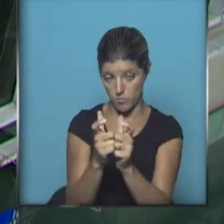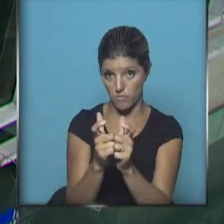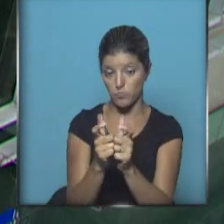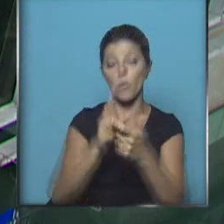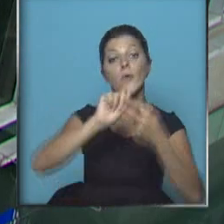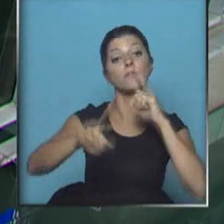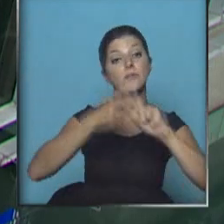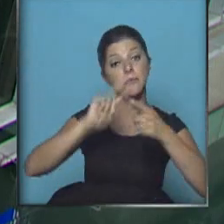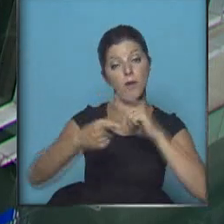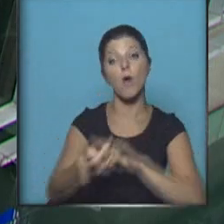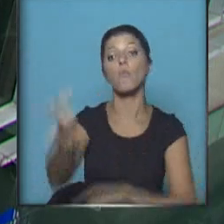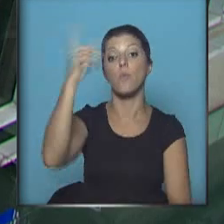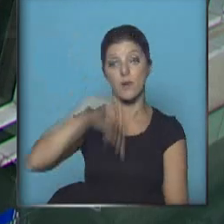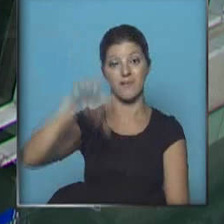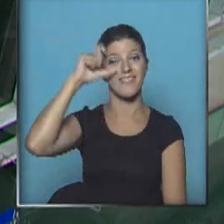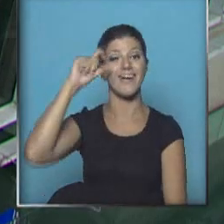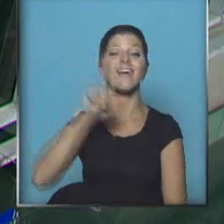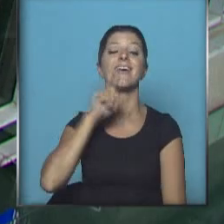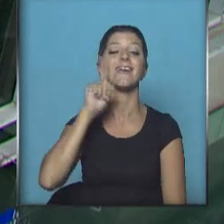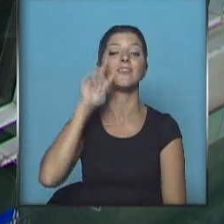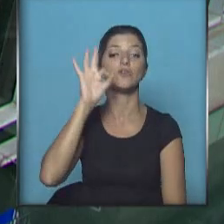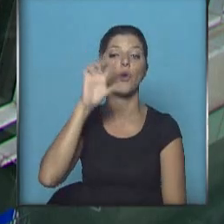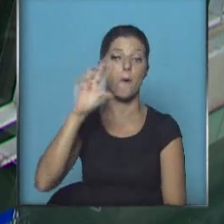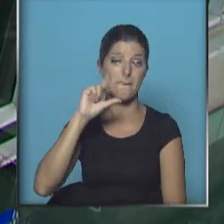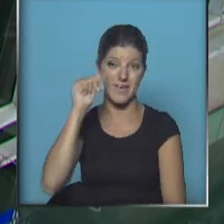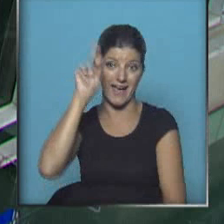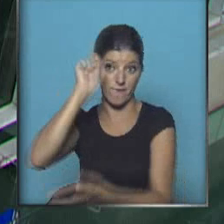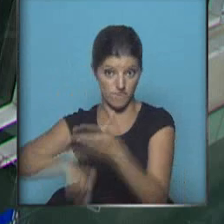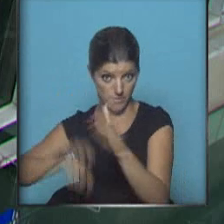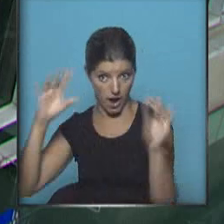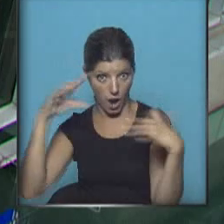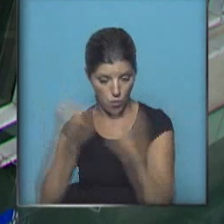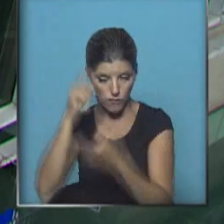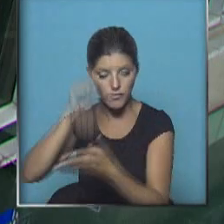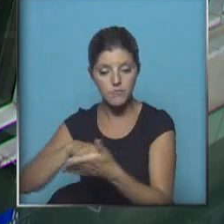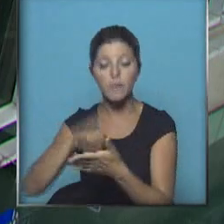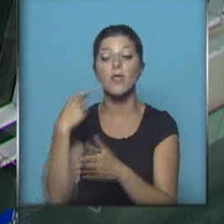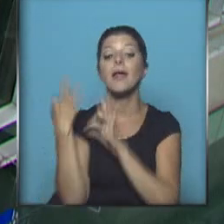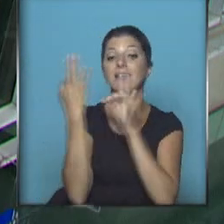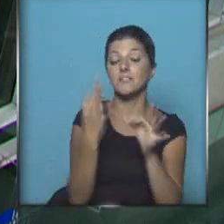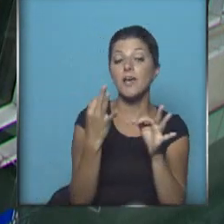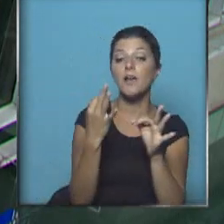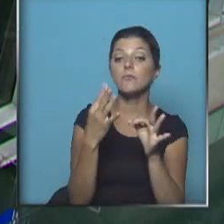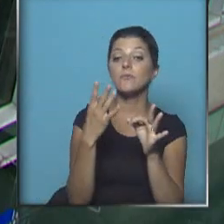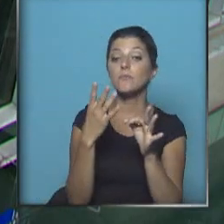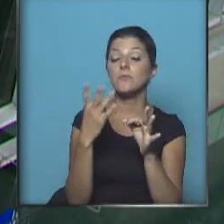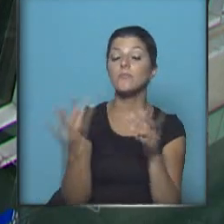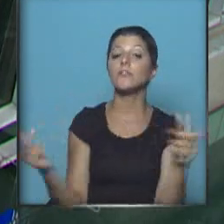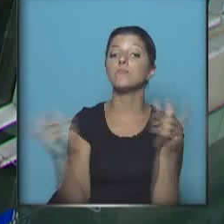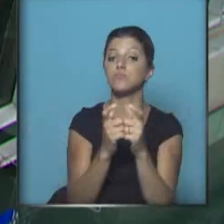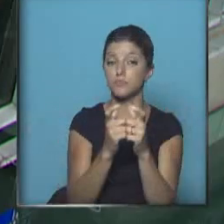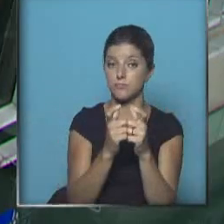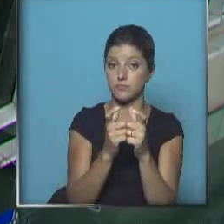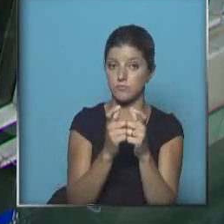vuelve de Etiopía, donde firma el memorándum, él llega y se reúne con